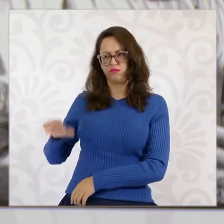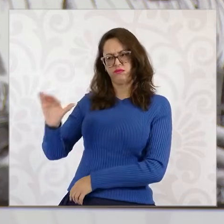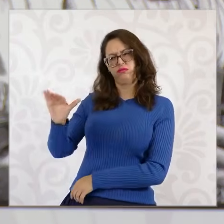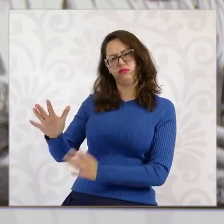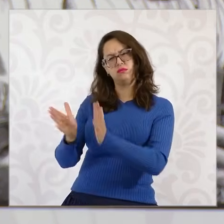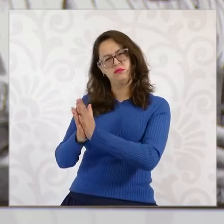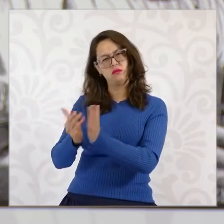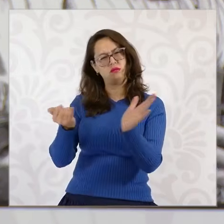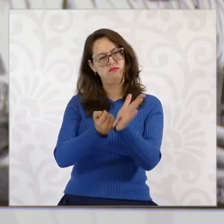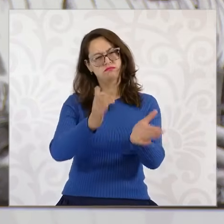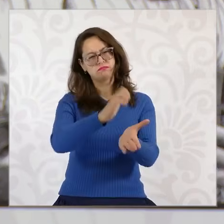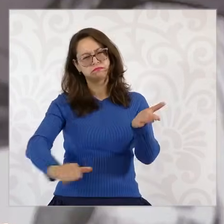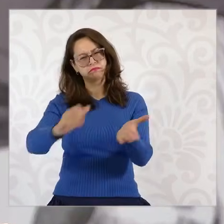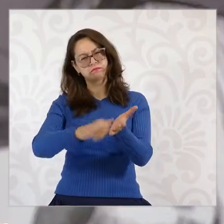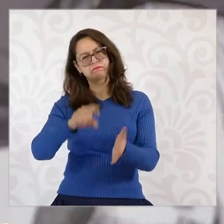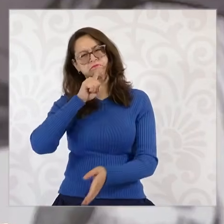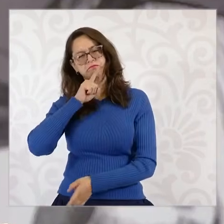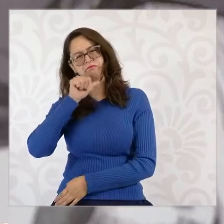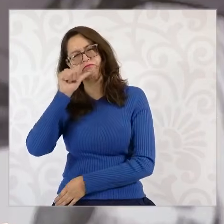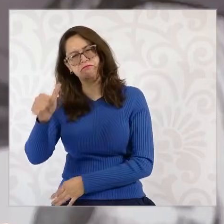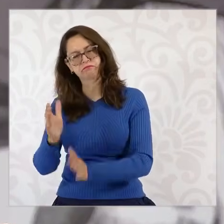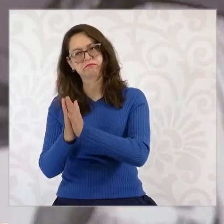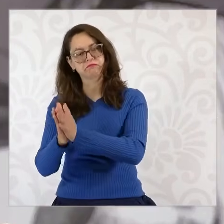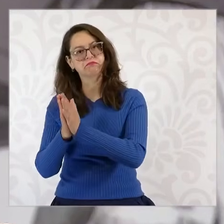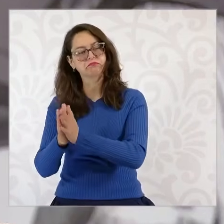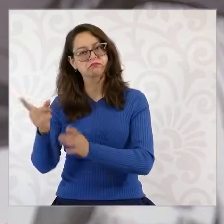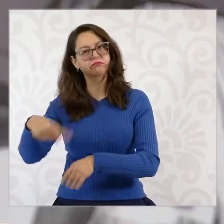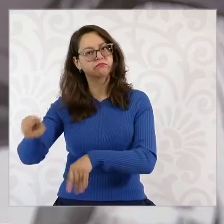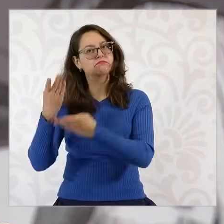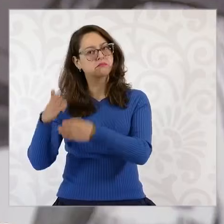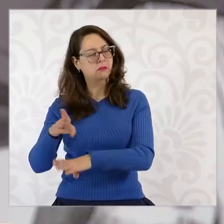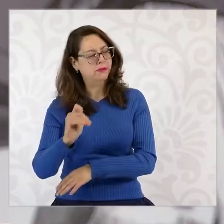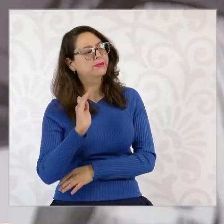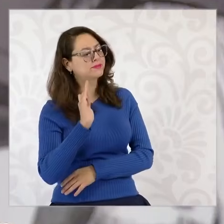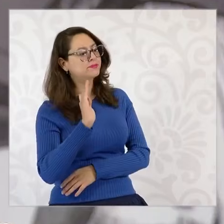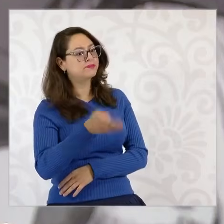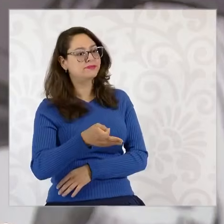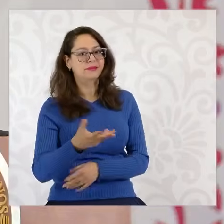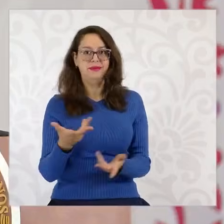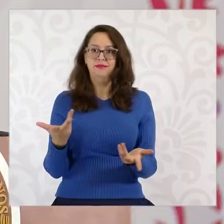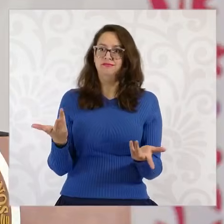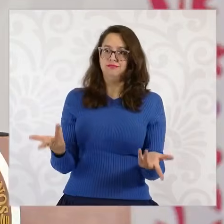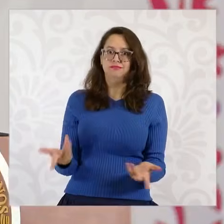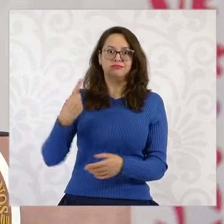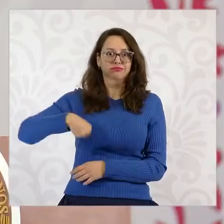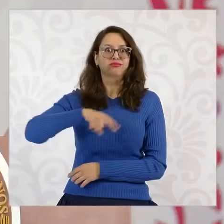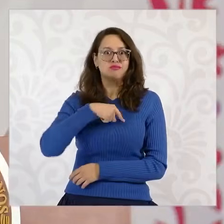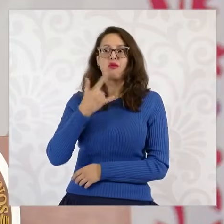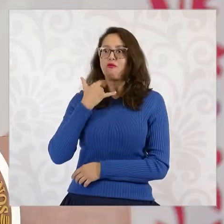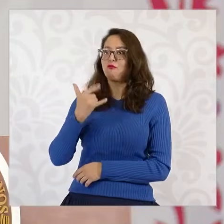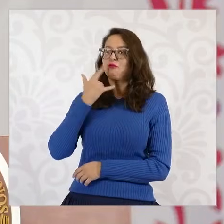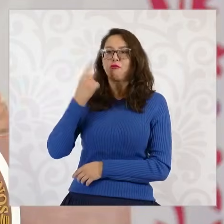que el que pague en efectivo, el que pague con tarjeta, que ahora hay pues, tarjeta de débito, muchos esquemas de pago, para